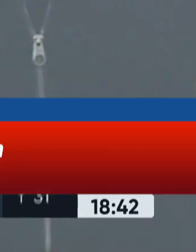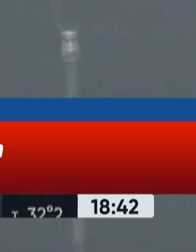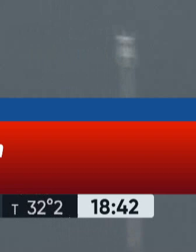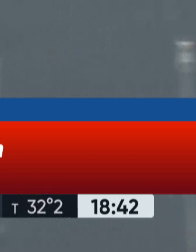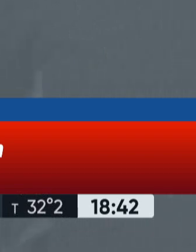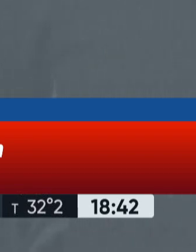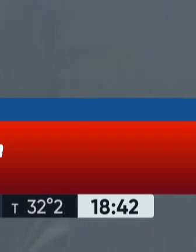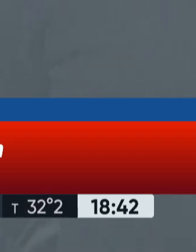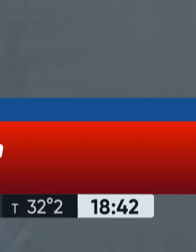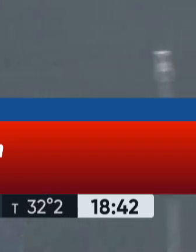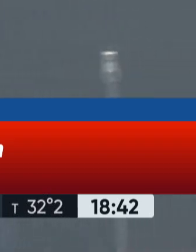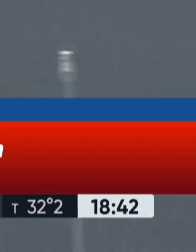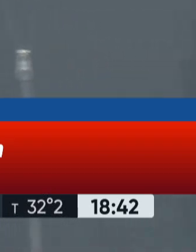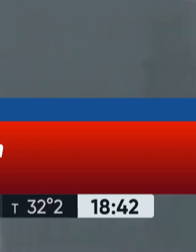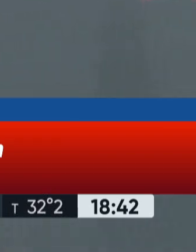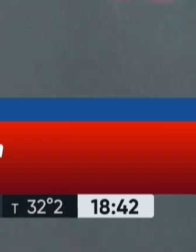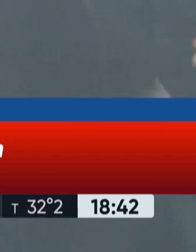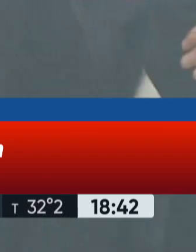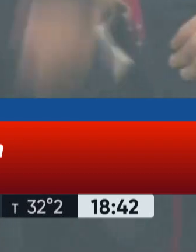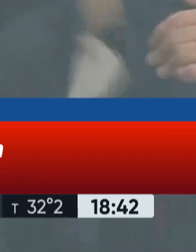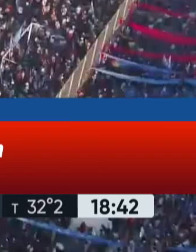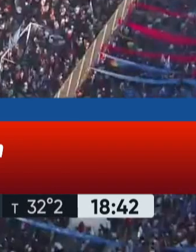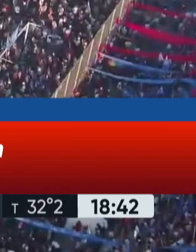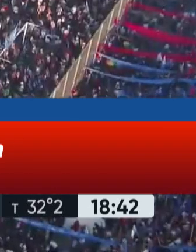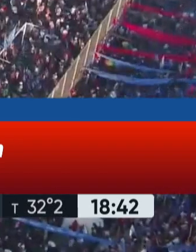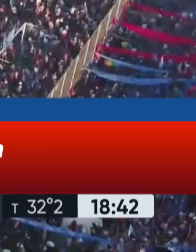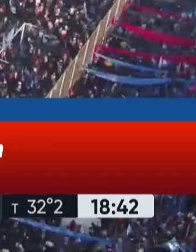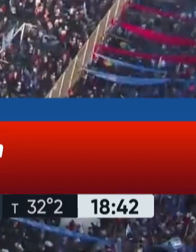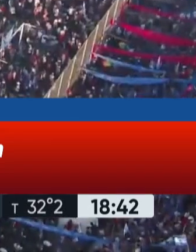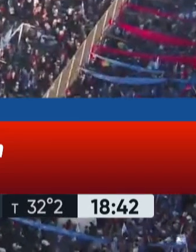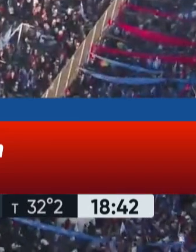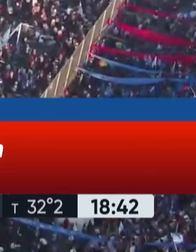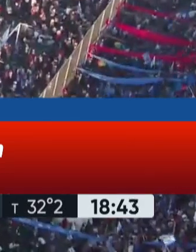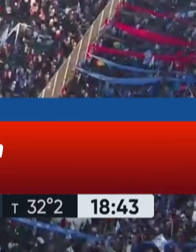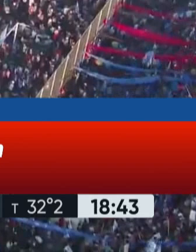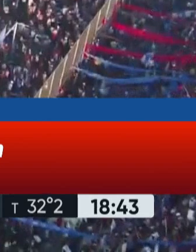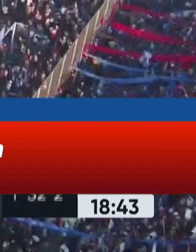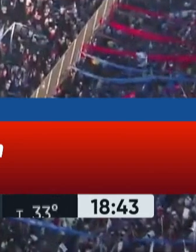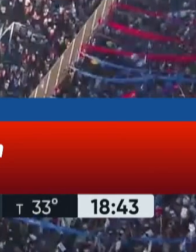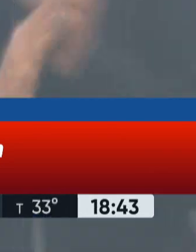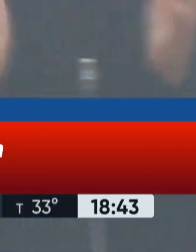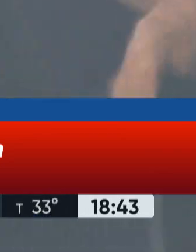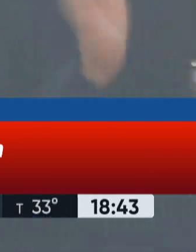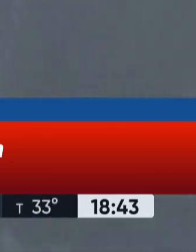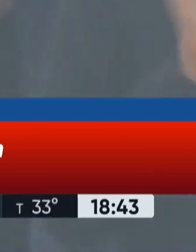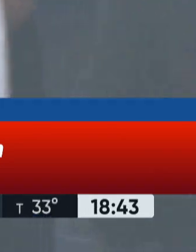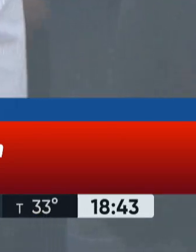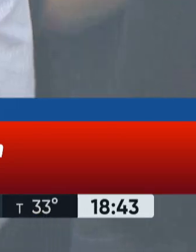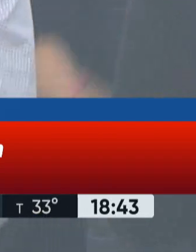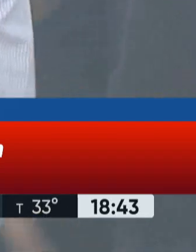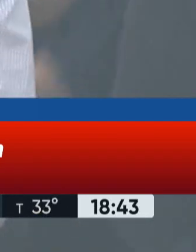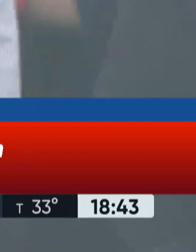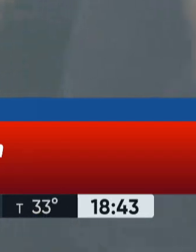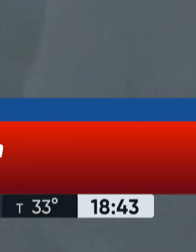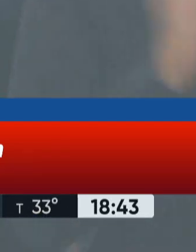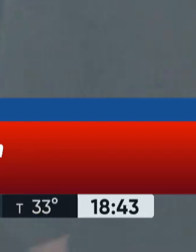a su pueblo. Pero sabés, Néstor, que estás en el alma de todos y cada uno de nosotros, de todas y cada una de